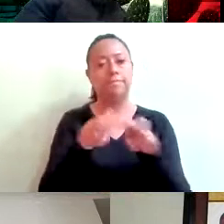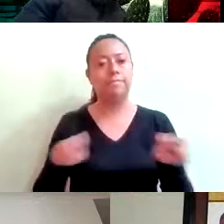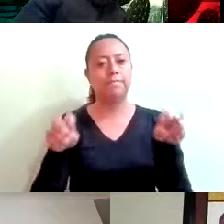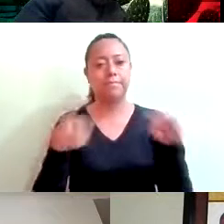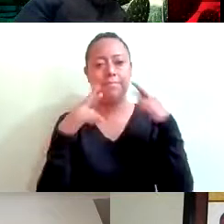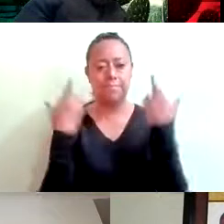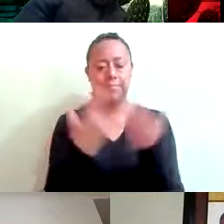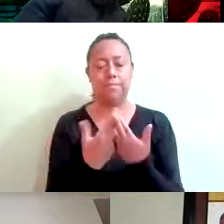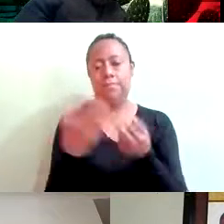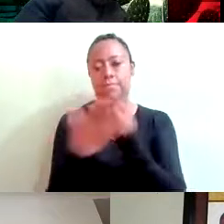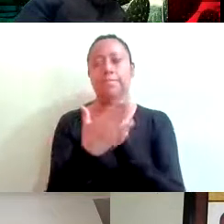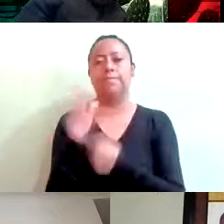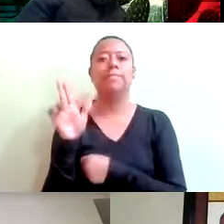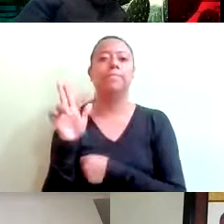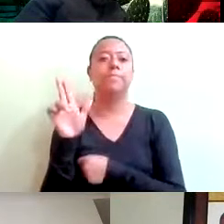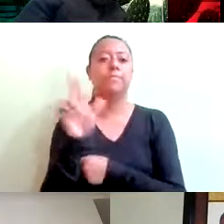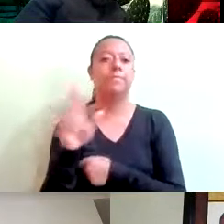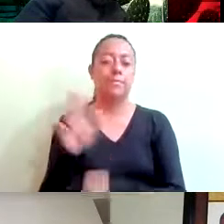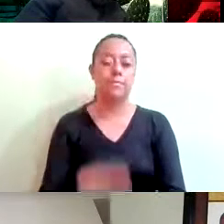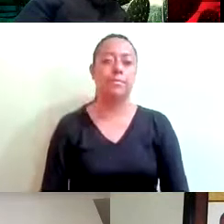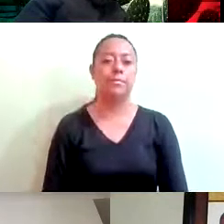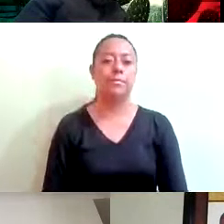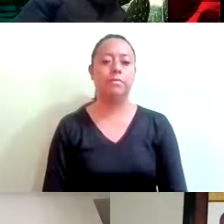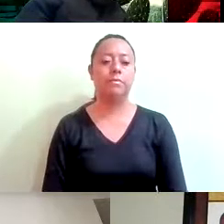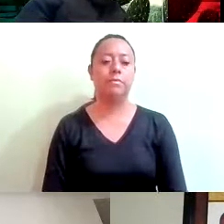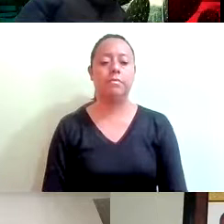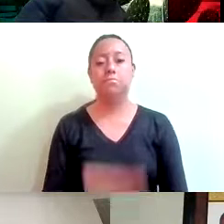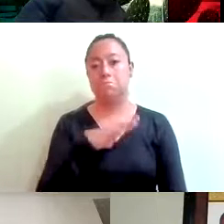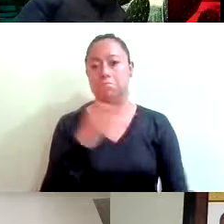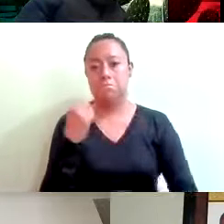Si hubiera algún comentario sobre esto.